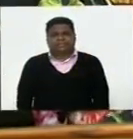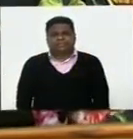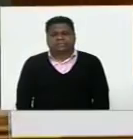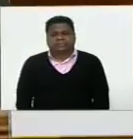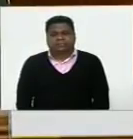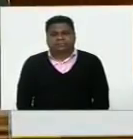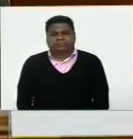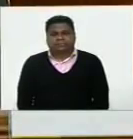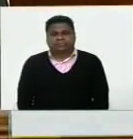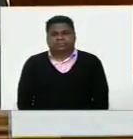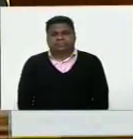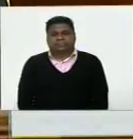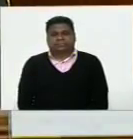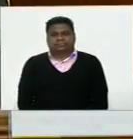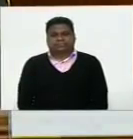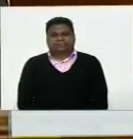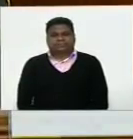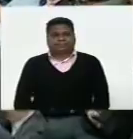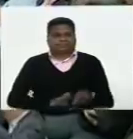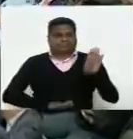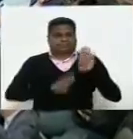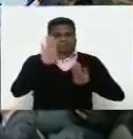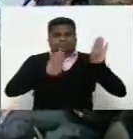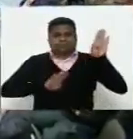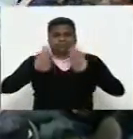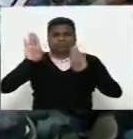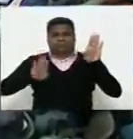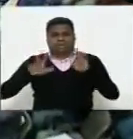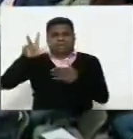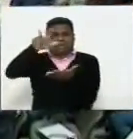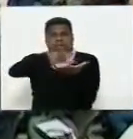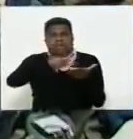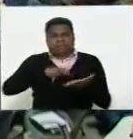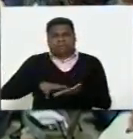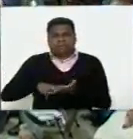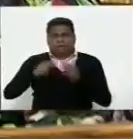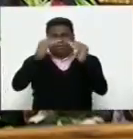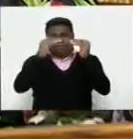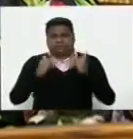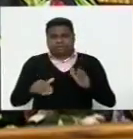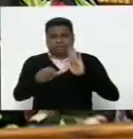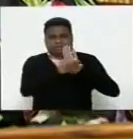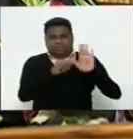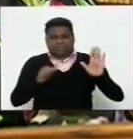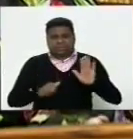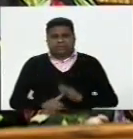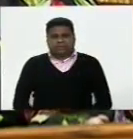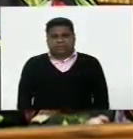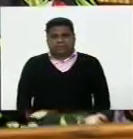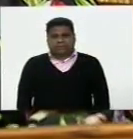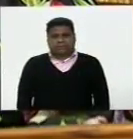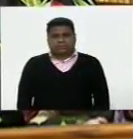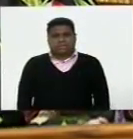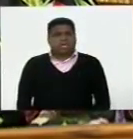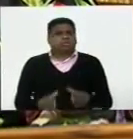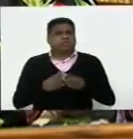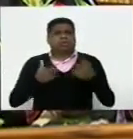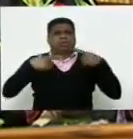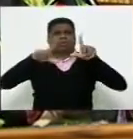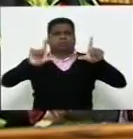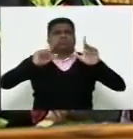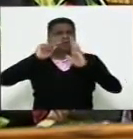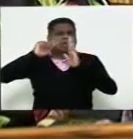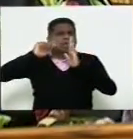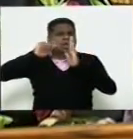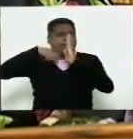En consideración, aprobado. Siguiente artículo. De los medios de comunicación social, artículo